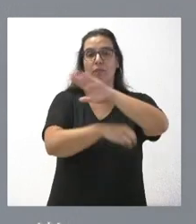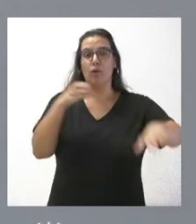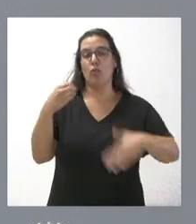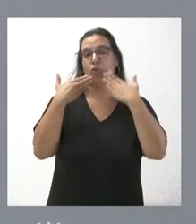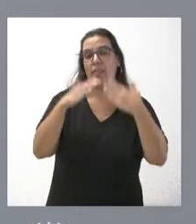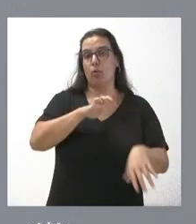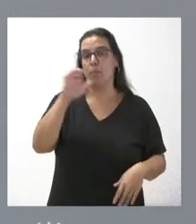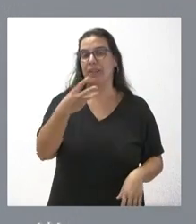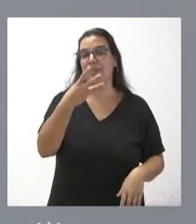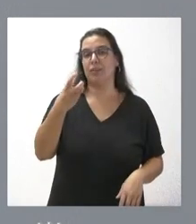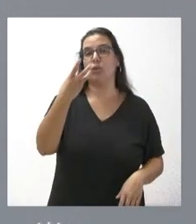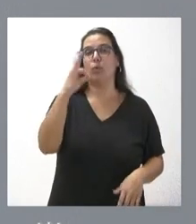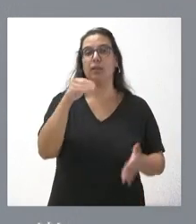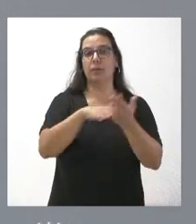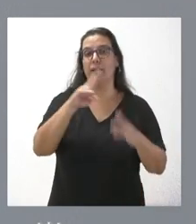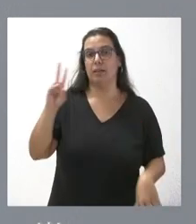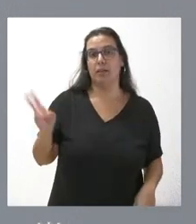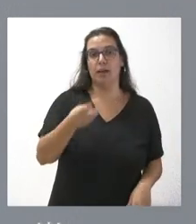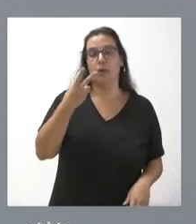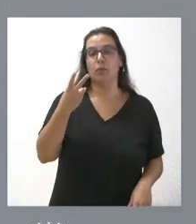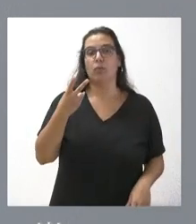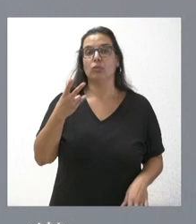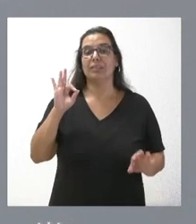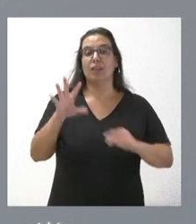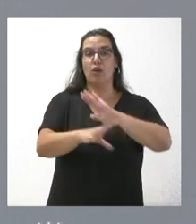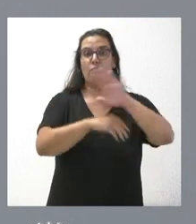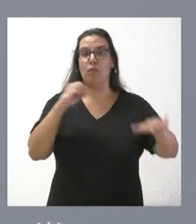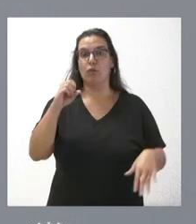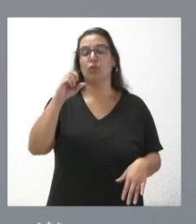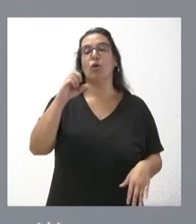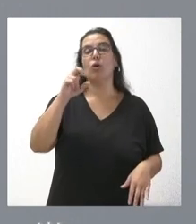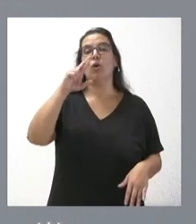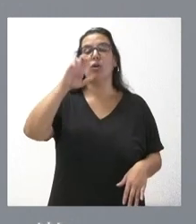europeos, 350.000 euros de los fondos REACT-EU,